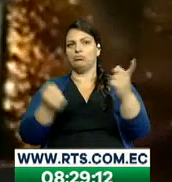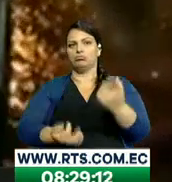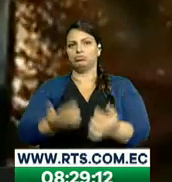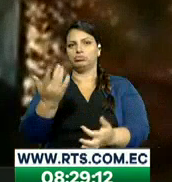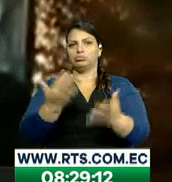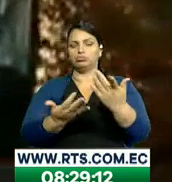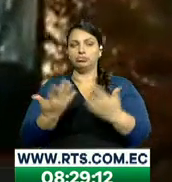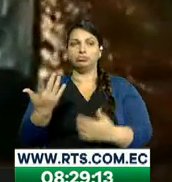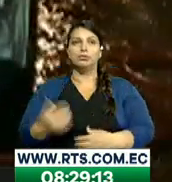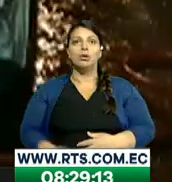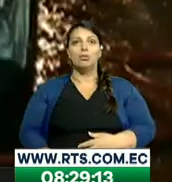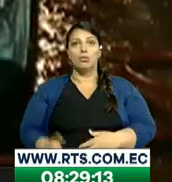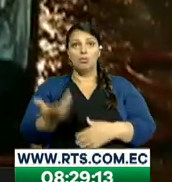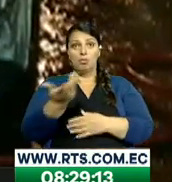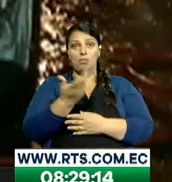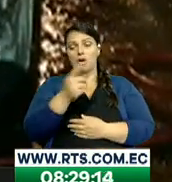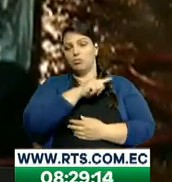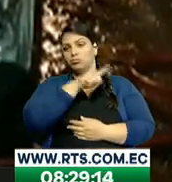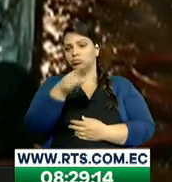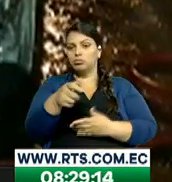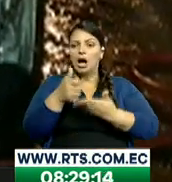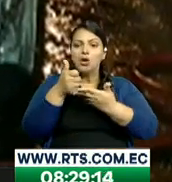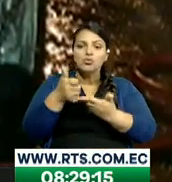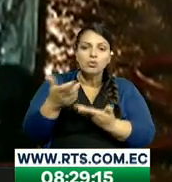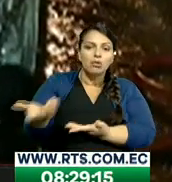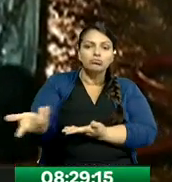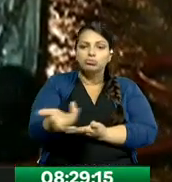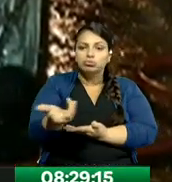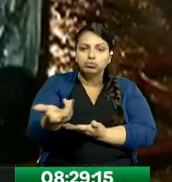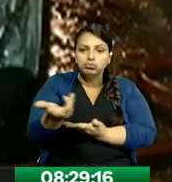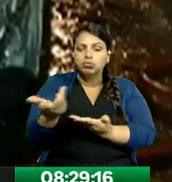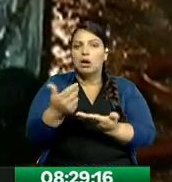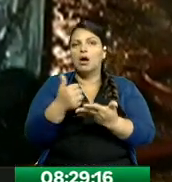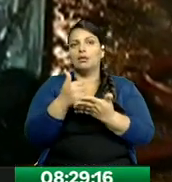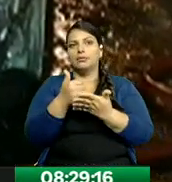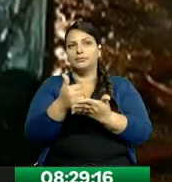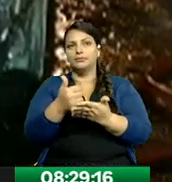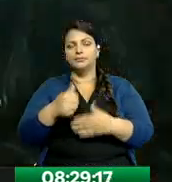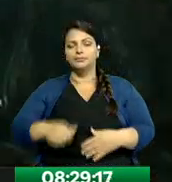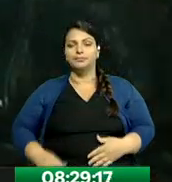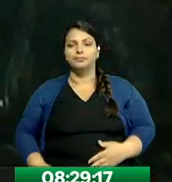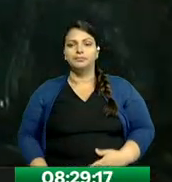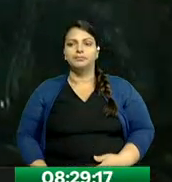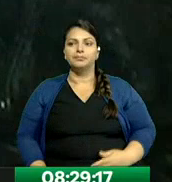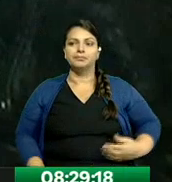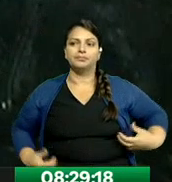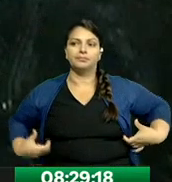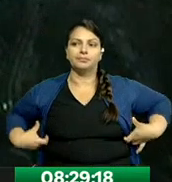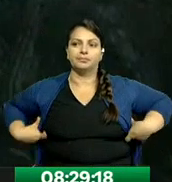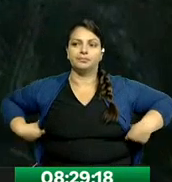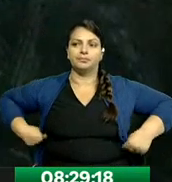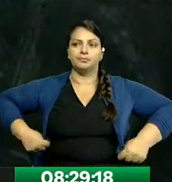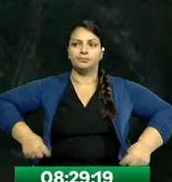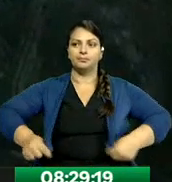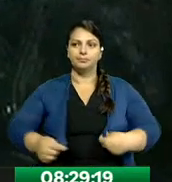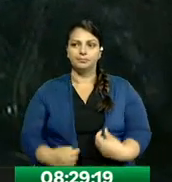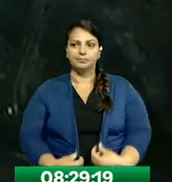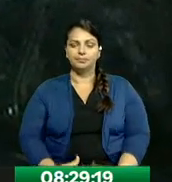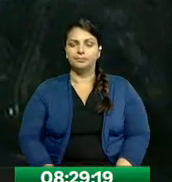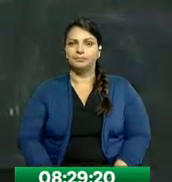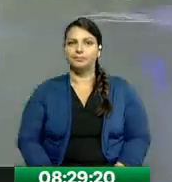Hechos que se presentaron durante este fin de semana en la urbe porteña, informó Carlos Julio Gurumendi.